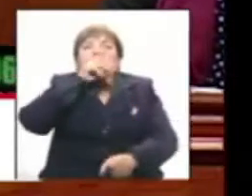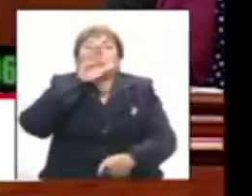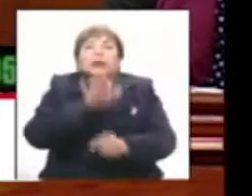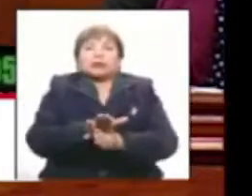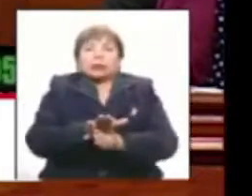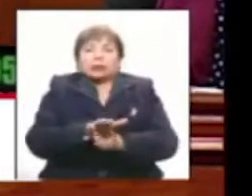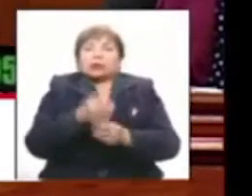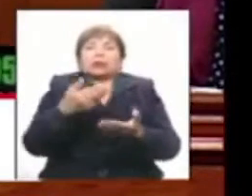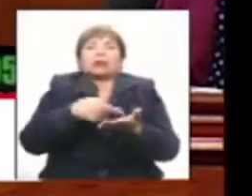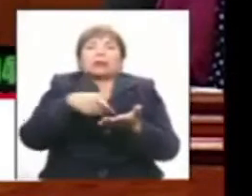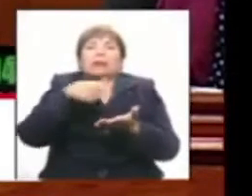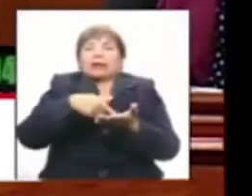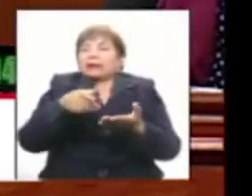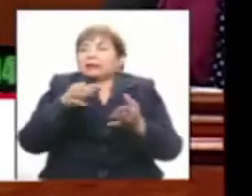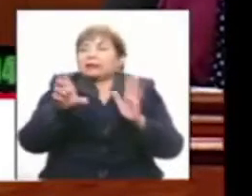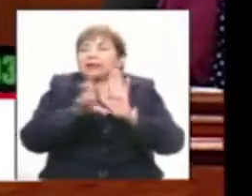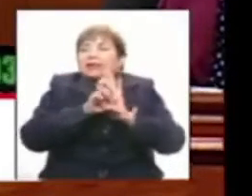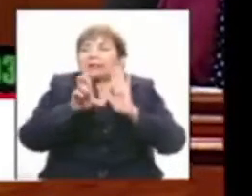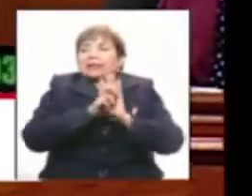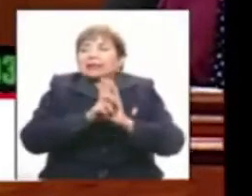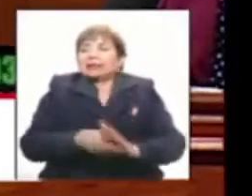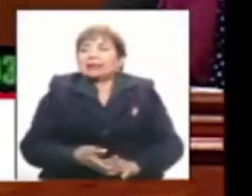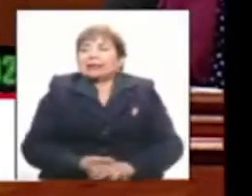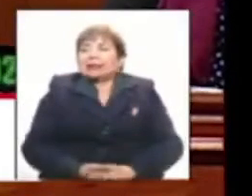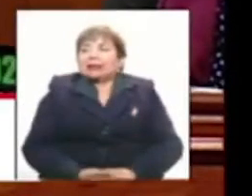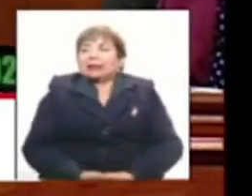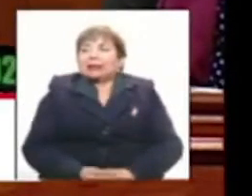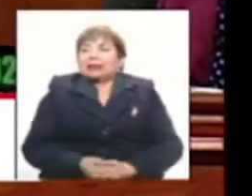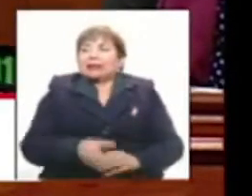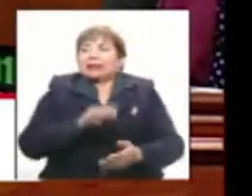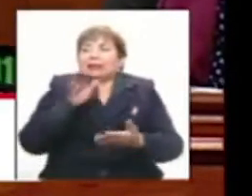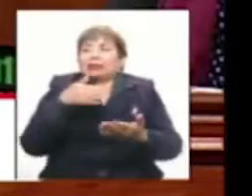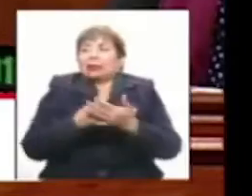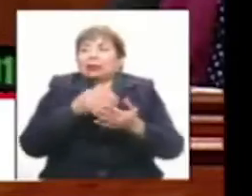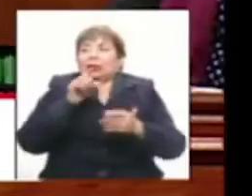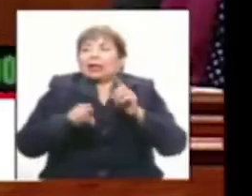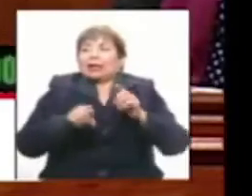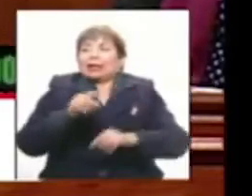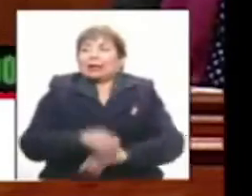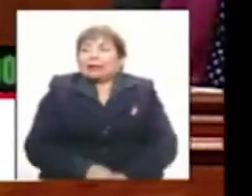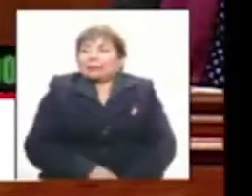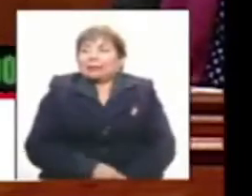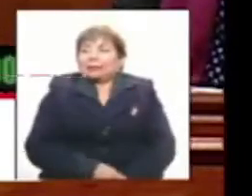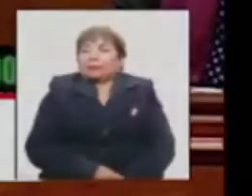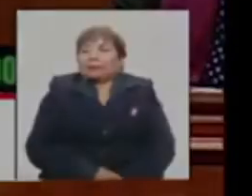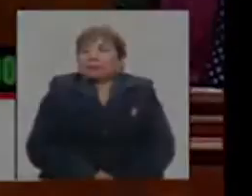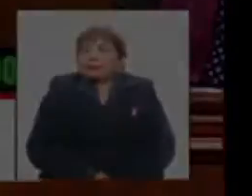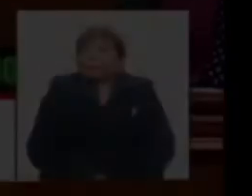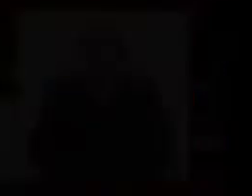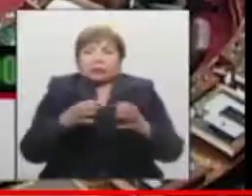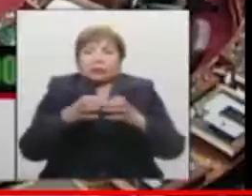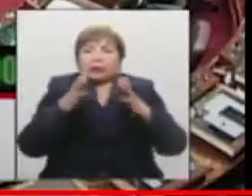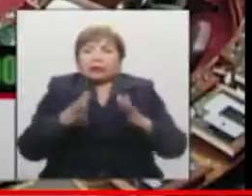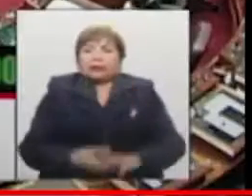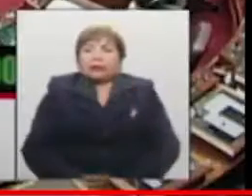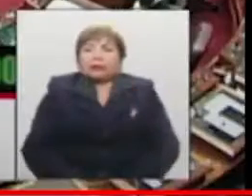cumplimiento de los mandatos y las leyes y todo aquello que está. Muchas gracias, los